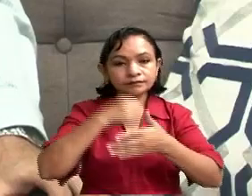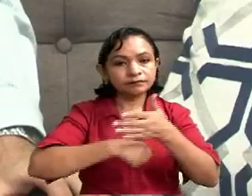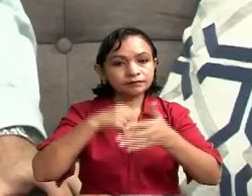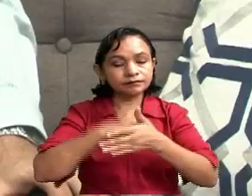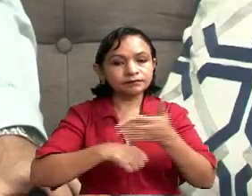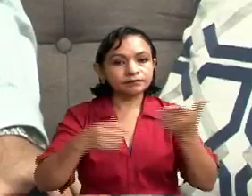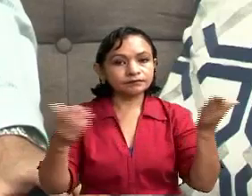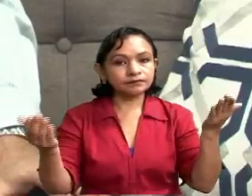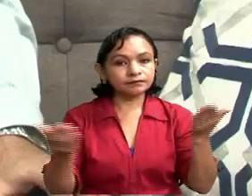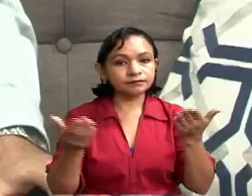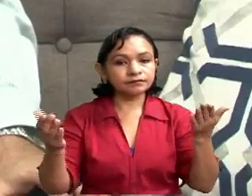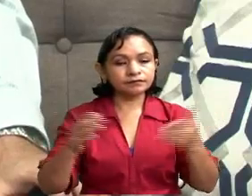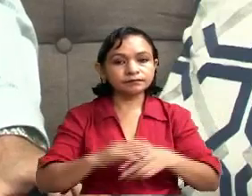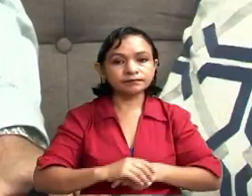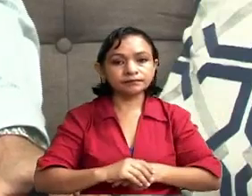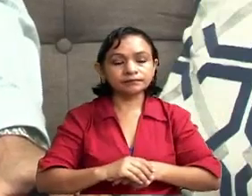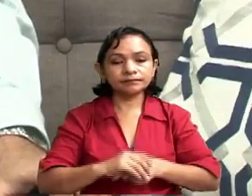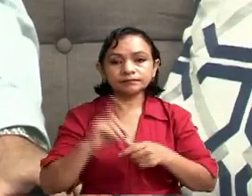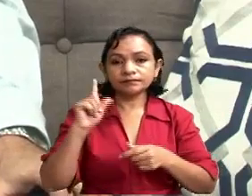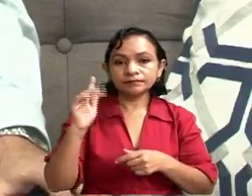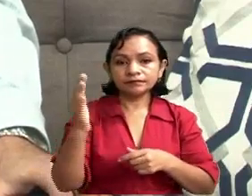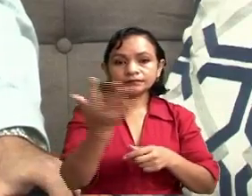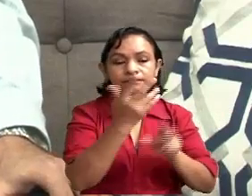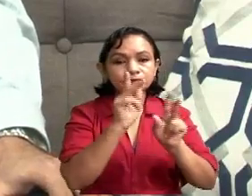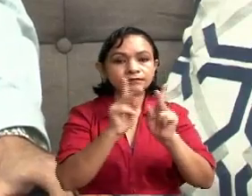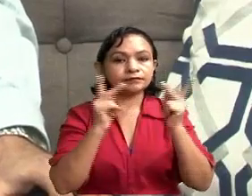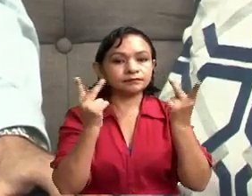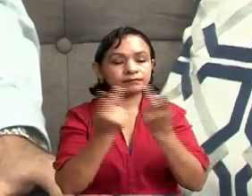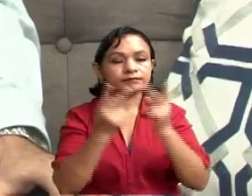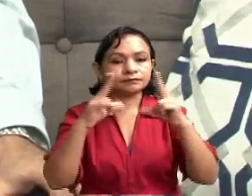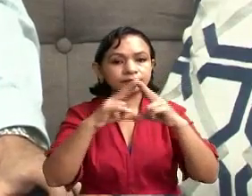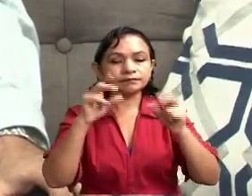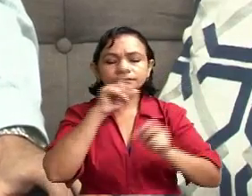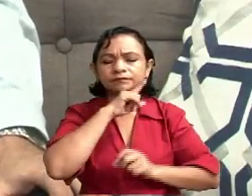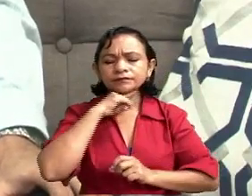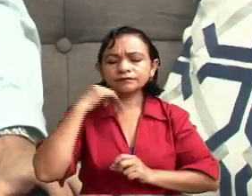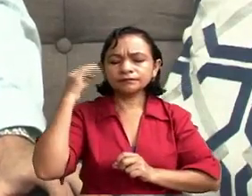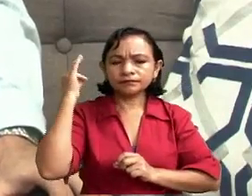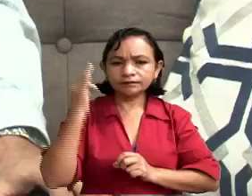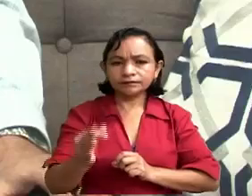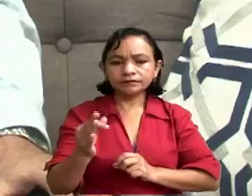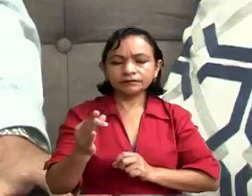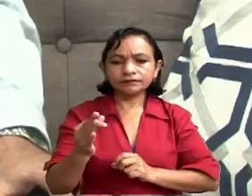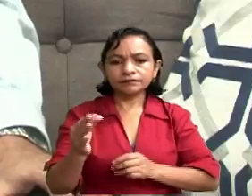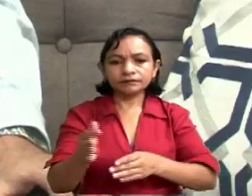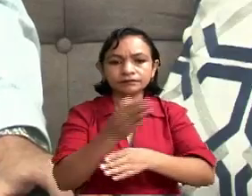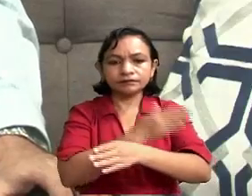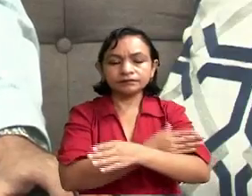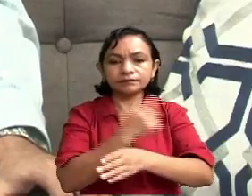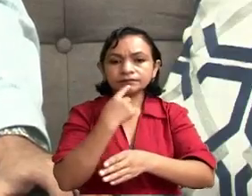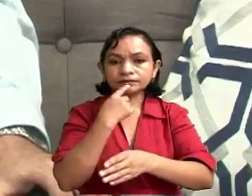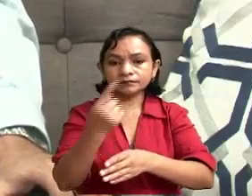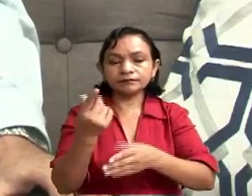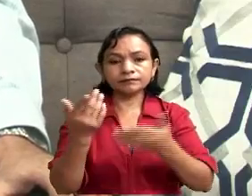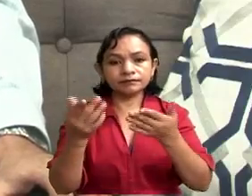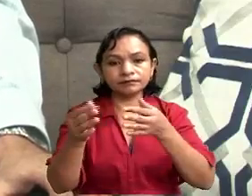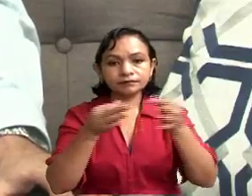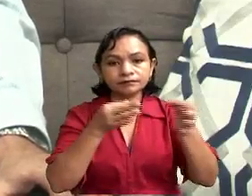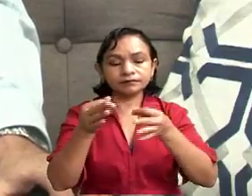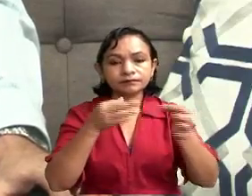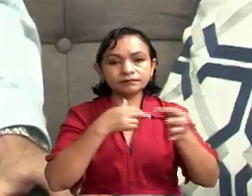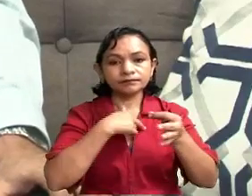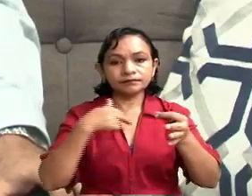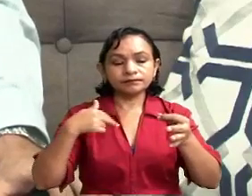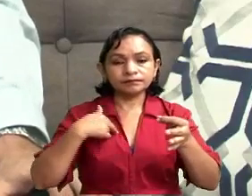esfuerzo de todo el pueblo de Nicaragua, estamos seguros, y tal como con los datos que te enseñé, que vamos a